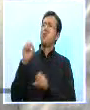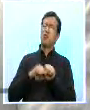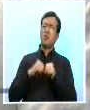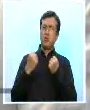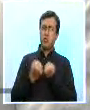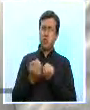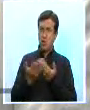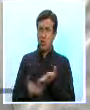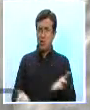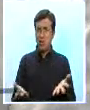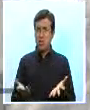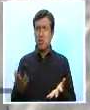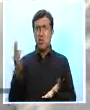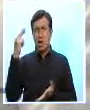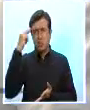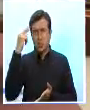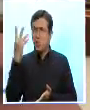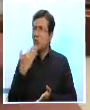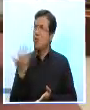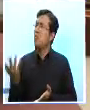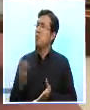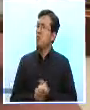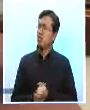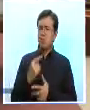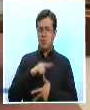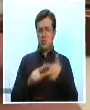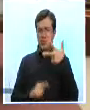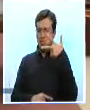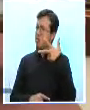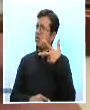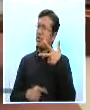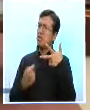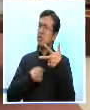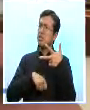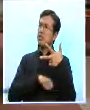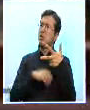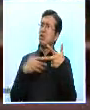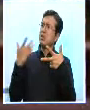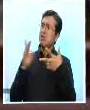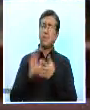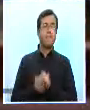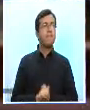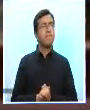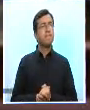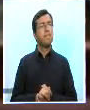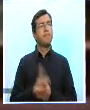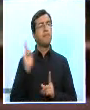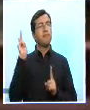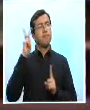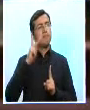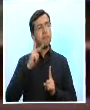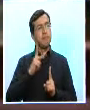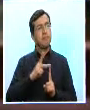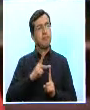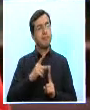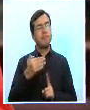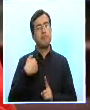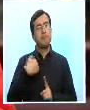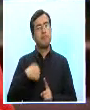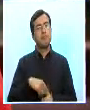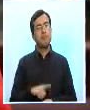se precia de ser una sociedad racional Cómo entender estas tres realidades de España quiero destacar que tenemos